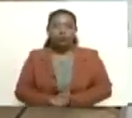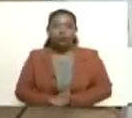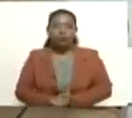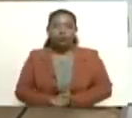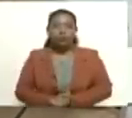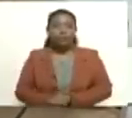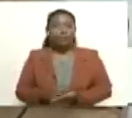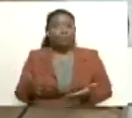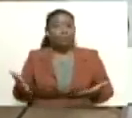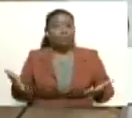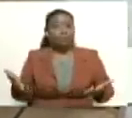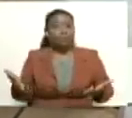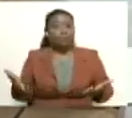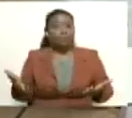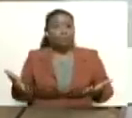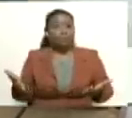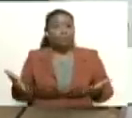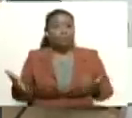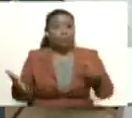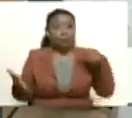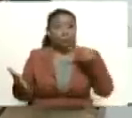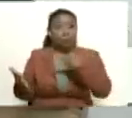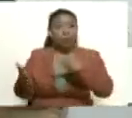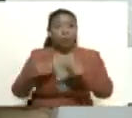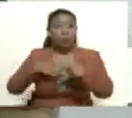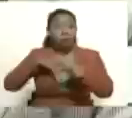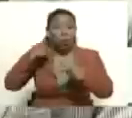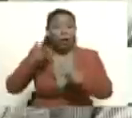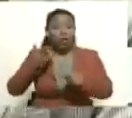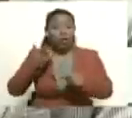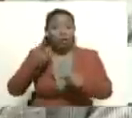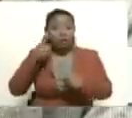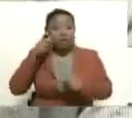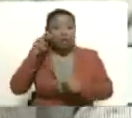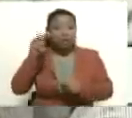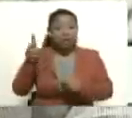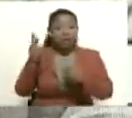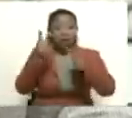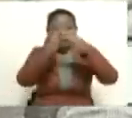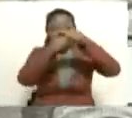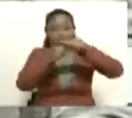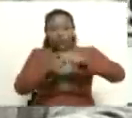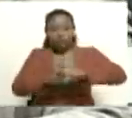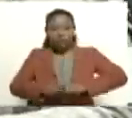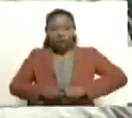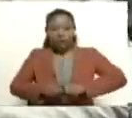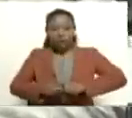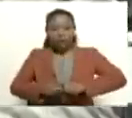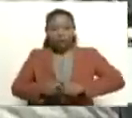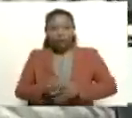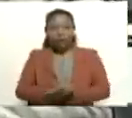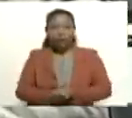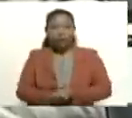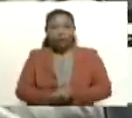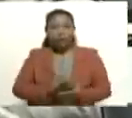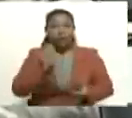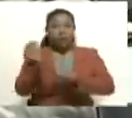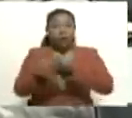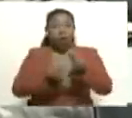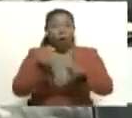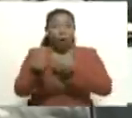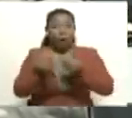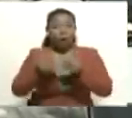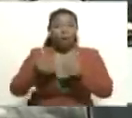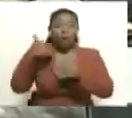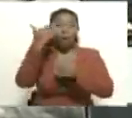Y eso puede cuantificarse en cifras macabras. Así como después